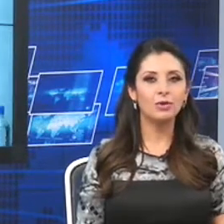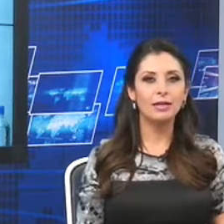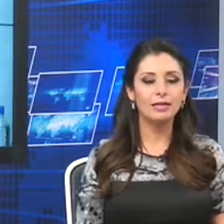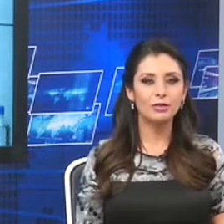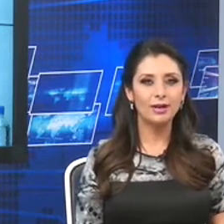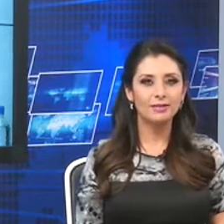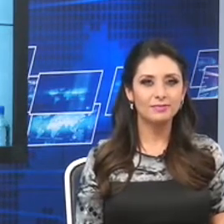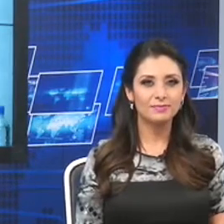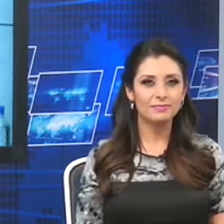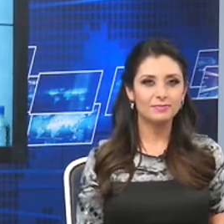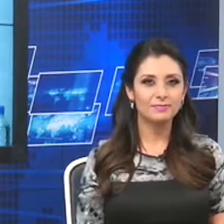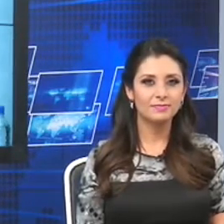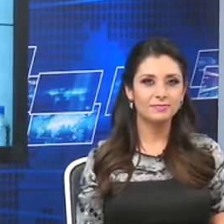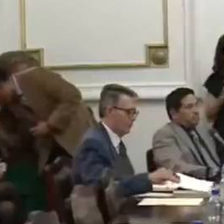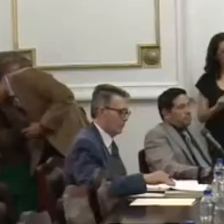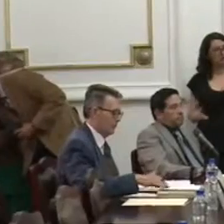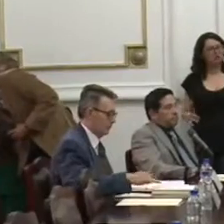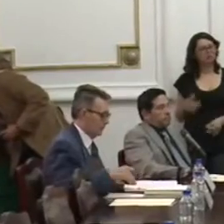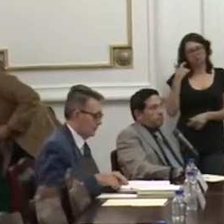al Tribunal Electoral.